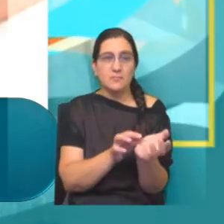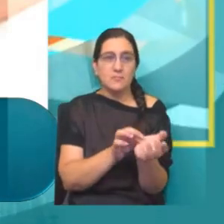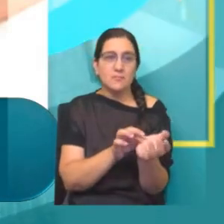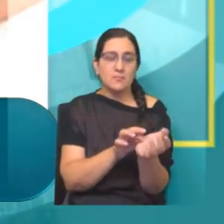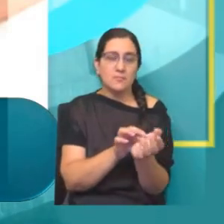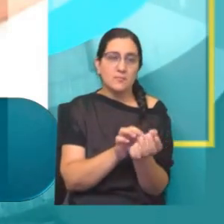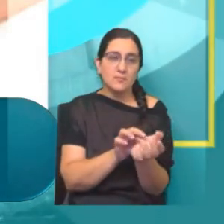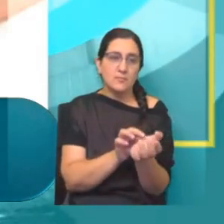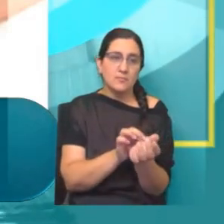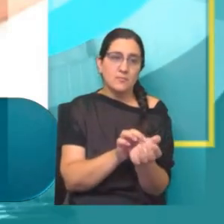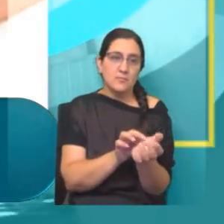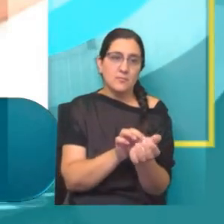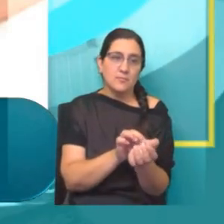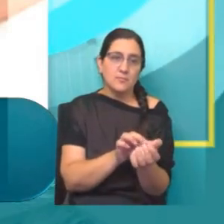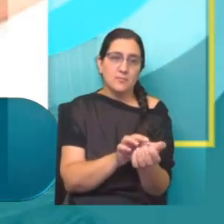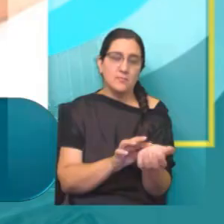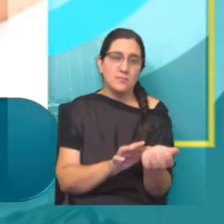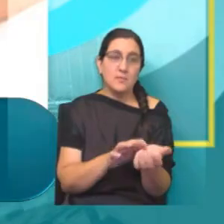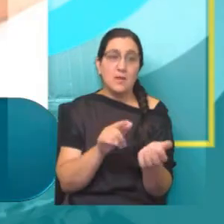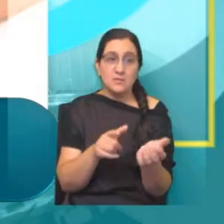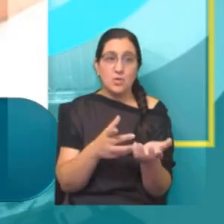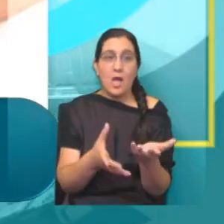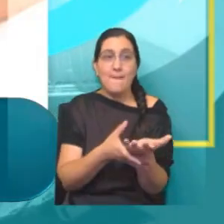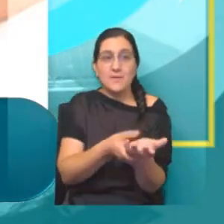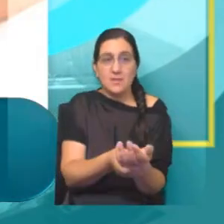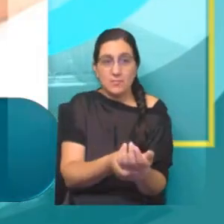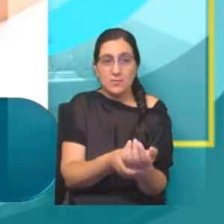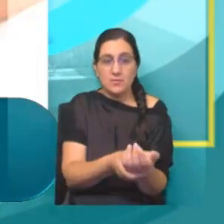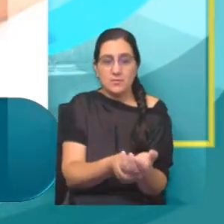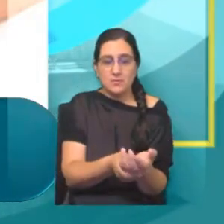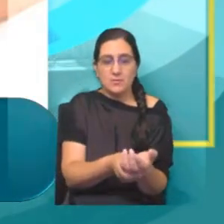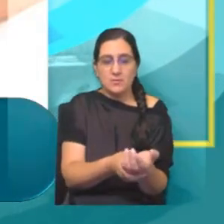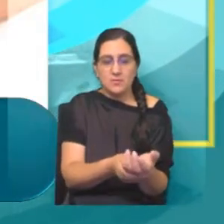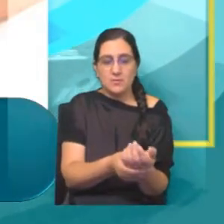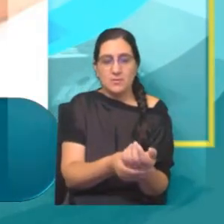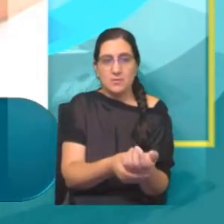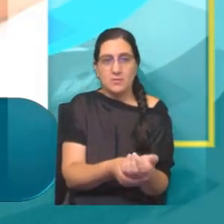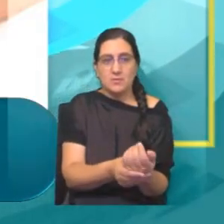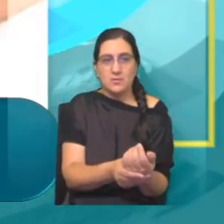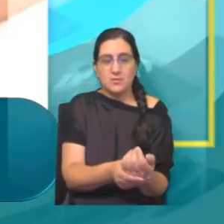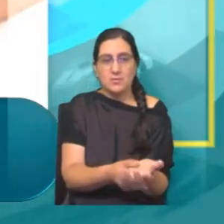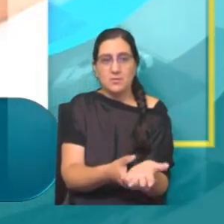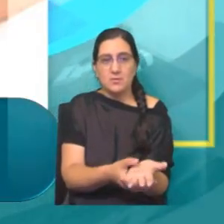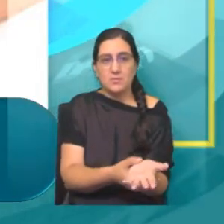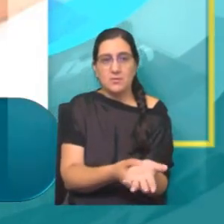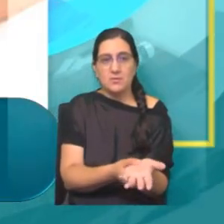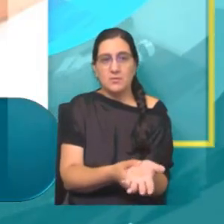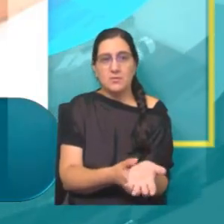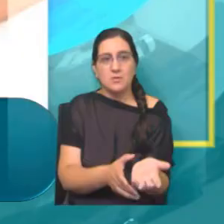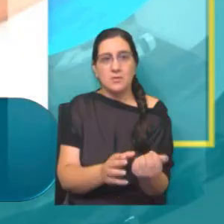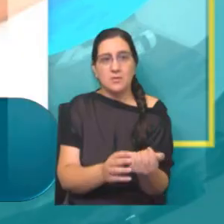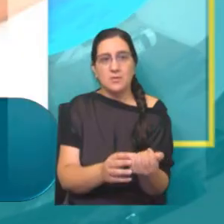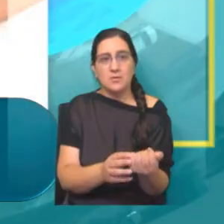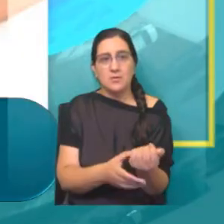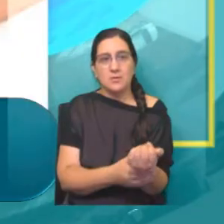bien. A ver, estamos justamente generando una compresión de los flexores y la mano se va. ¿Por qué? Porque hay una actividad de los